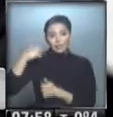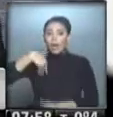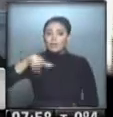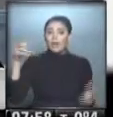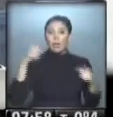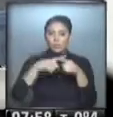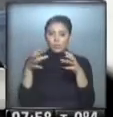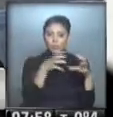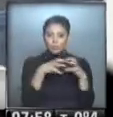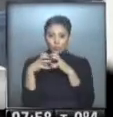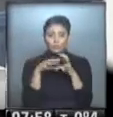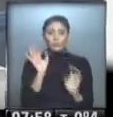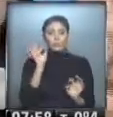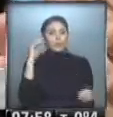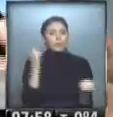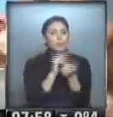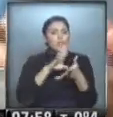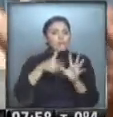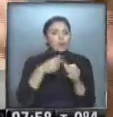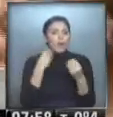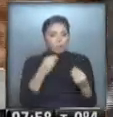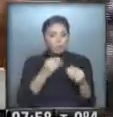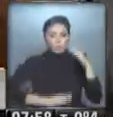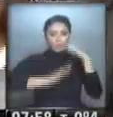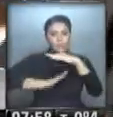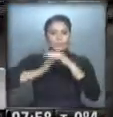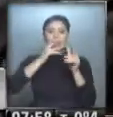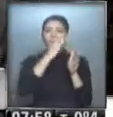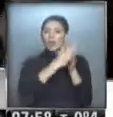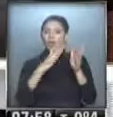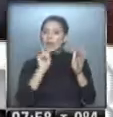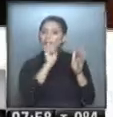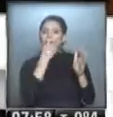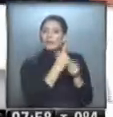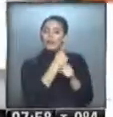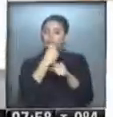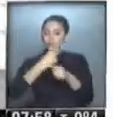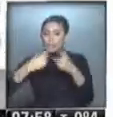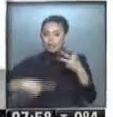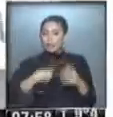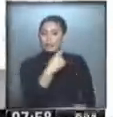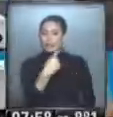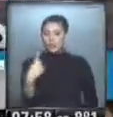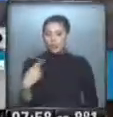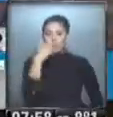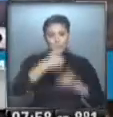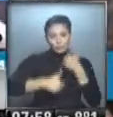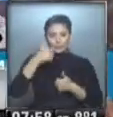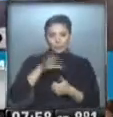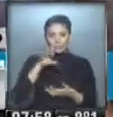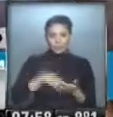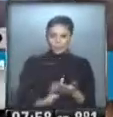participar del debate para acordar la metodología tópicos y el orden en el cual se van a expresar cada uno de los postulantes